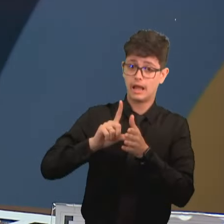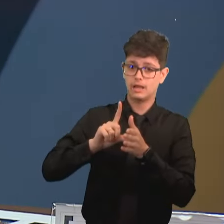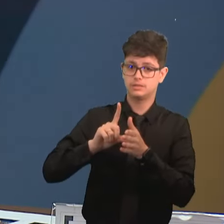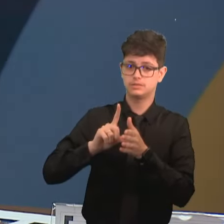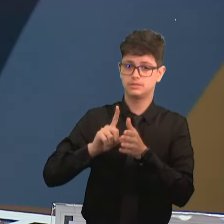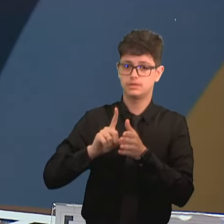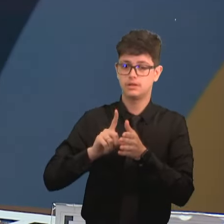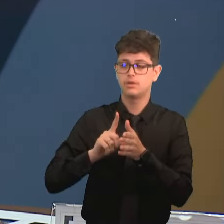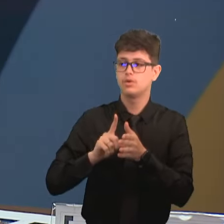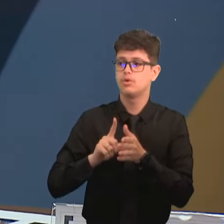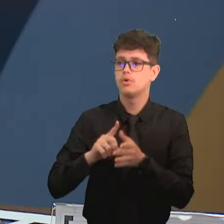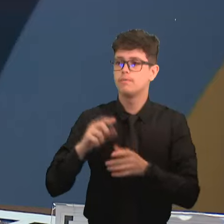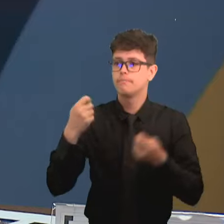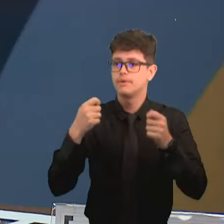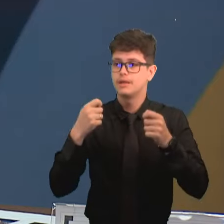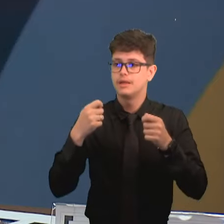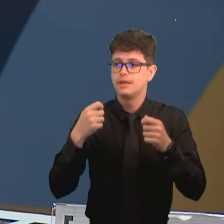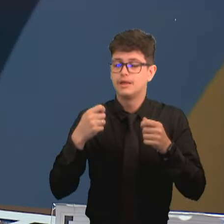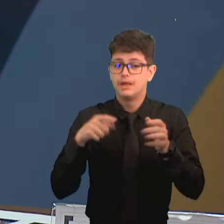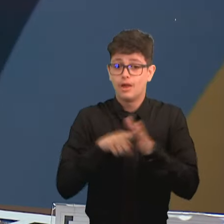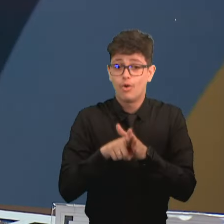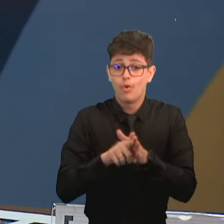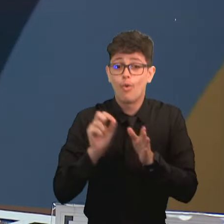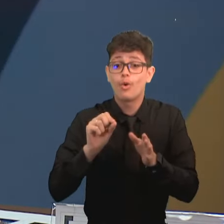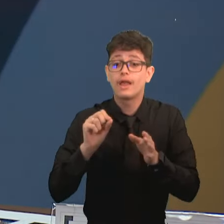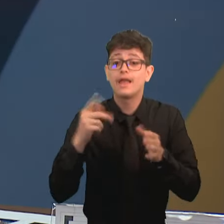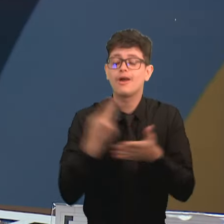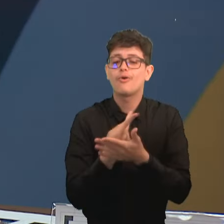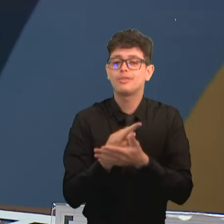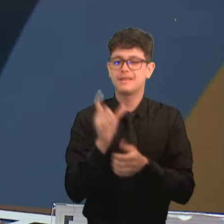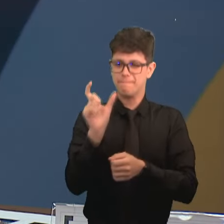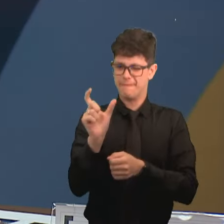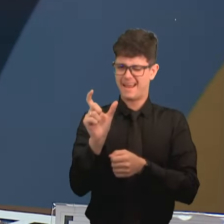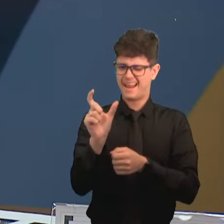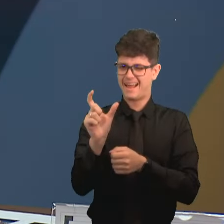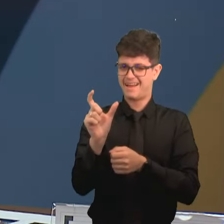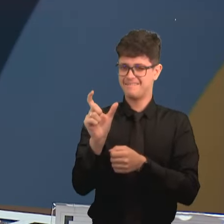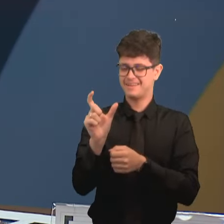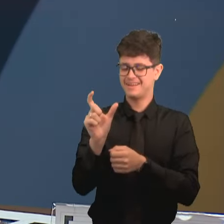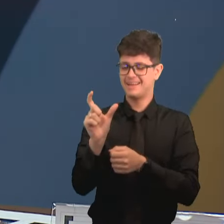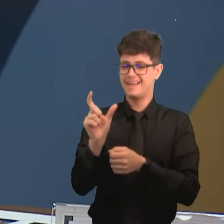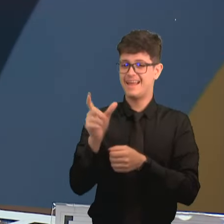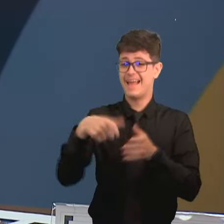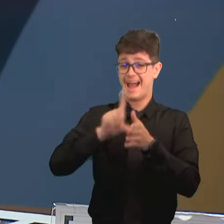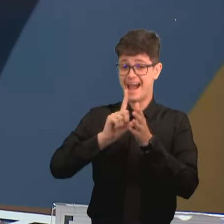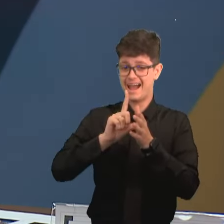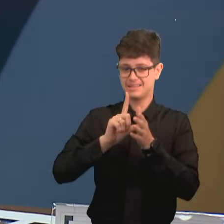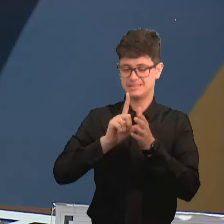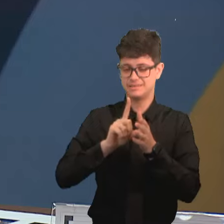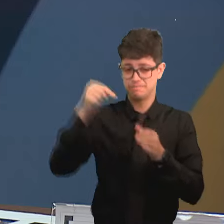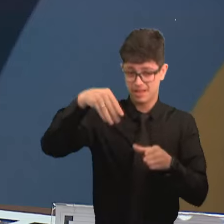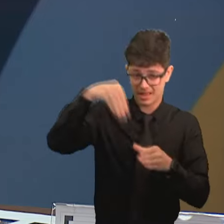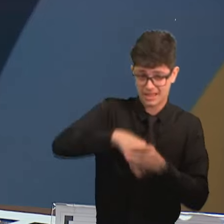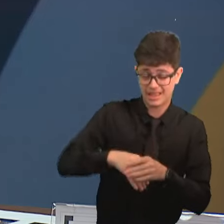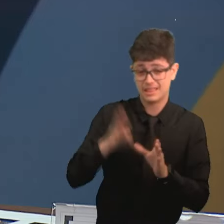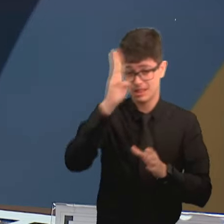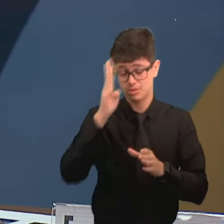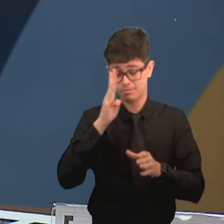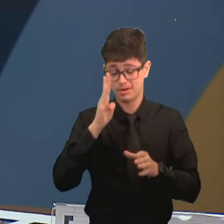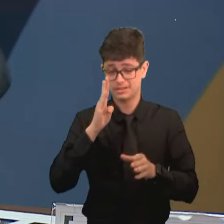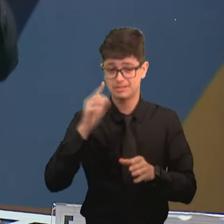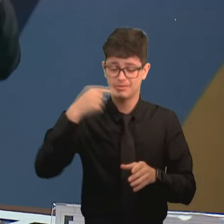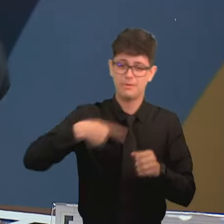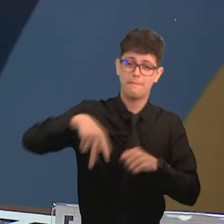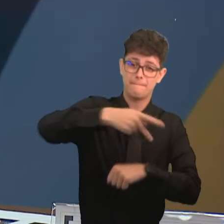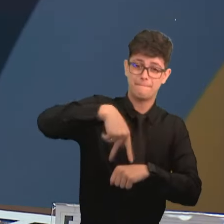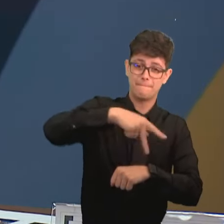de entrada y prevén cuál es la próxima palabra, el pedacito de palabra. Entonces, podemos ponerlos como entrada. Por ejemplo, Brasil es un